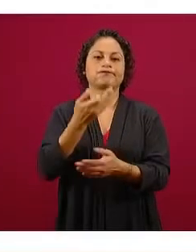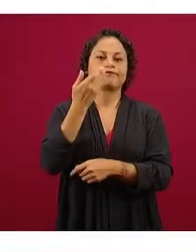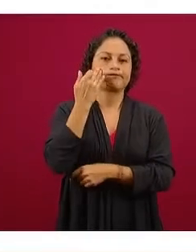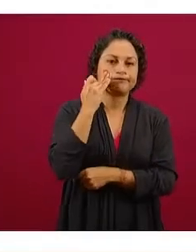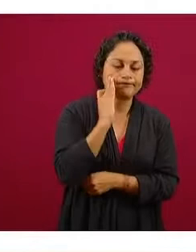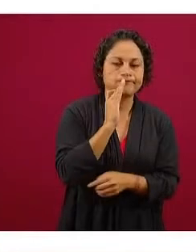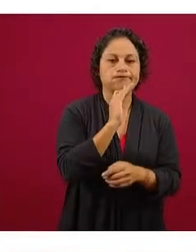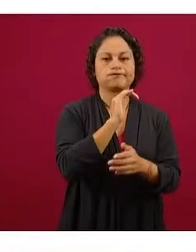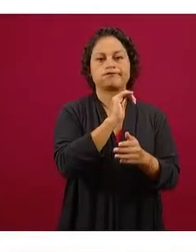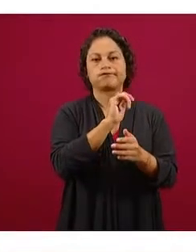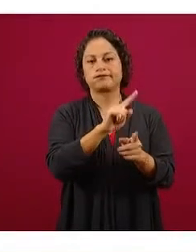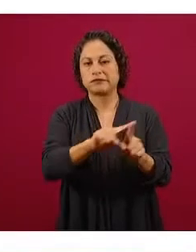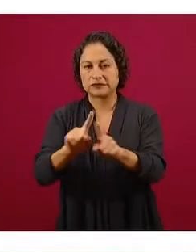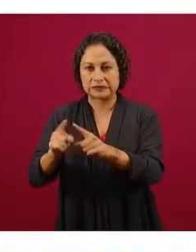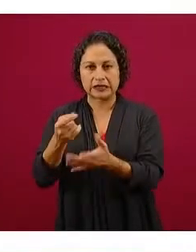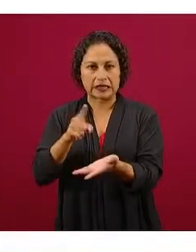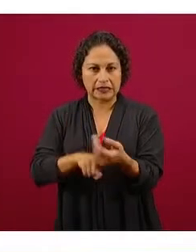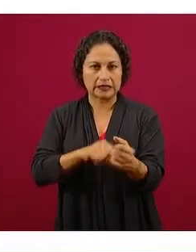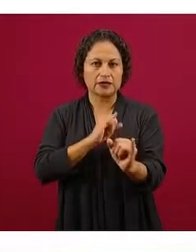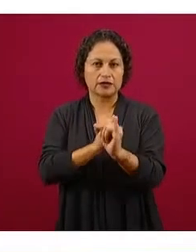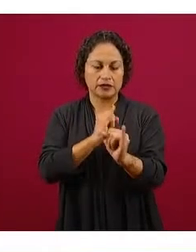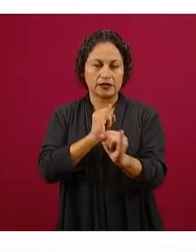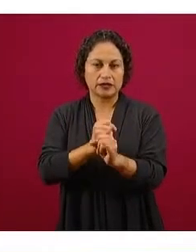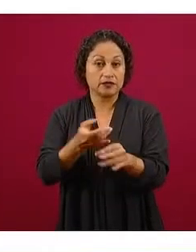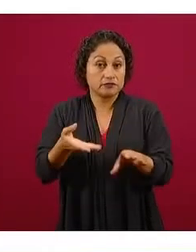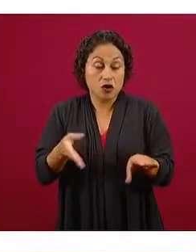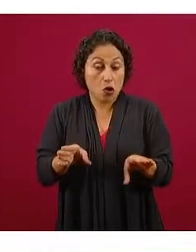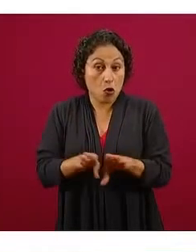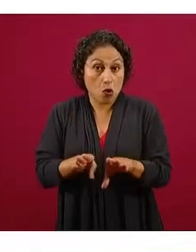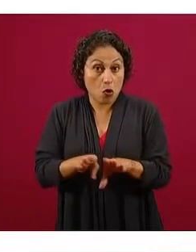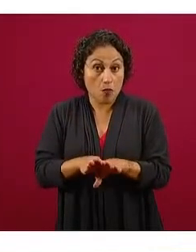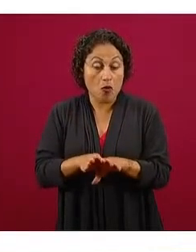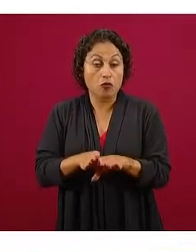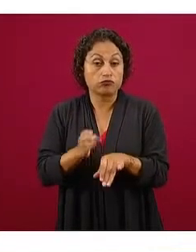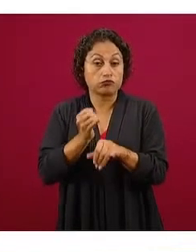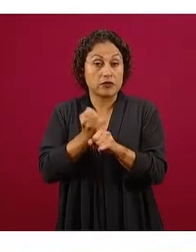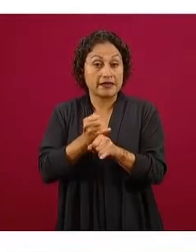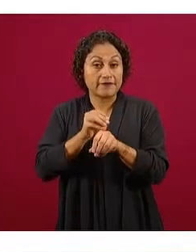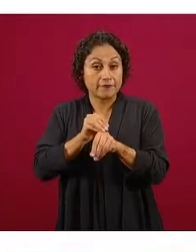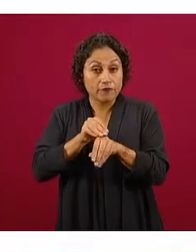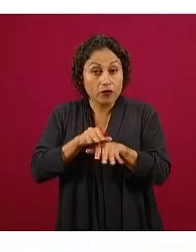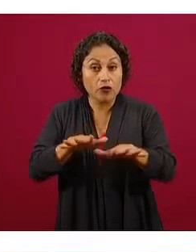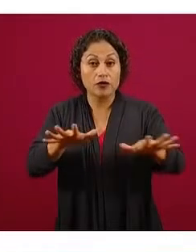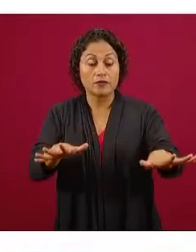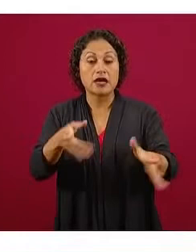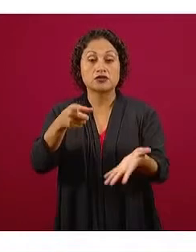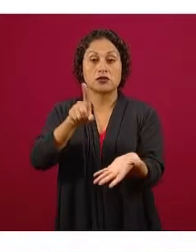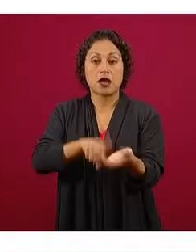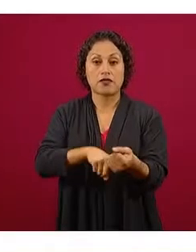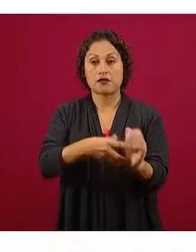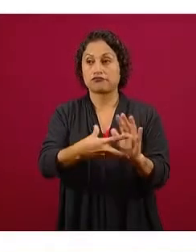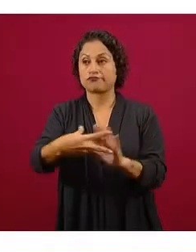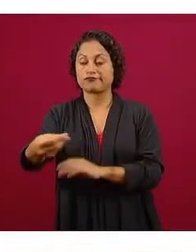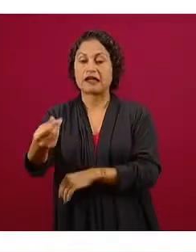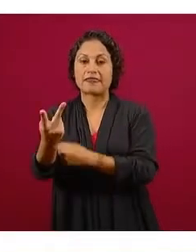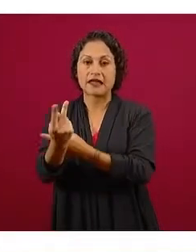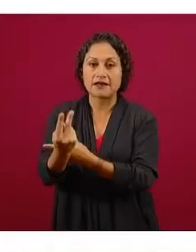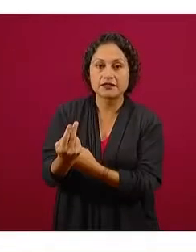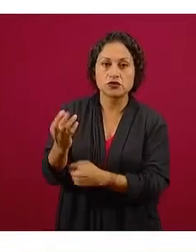cuya información se transmite o trasciende hacia la radio y la televisión, porque